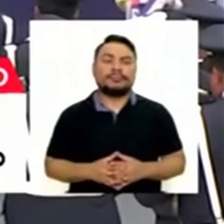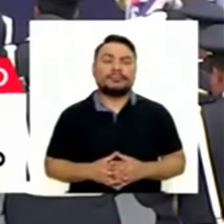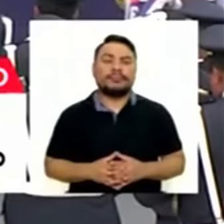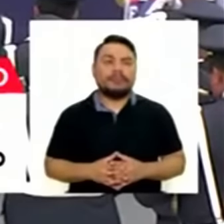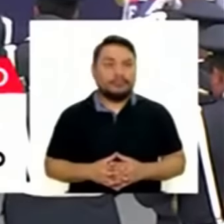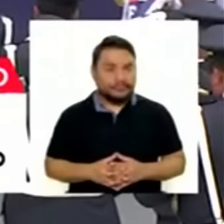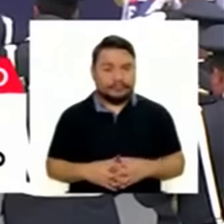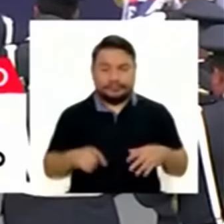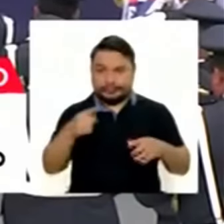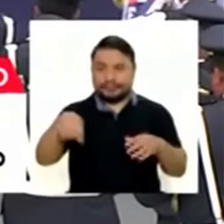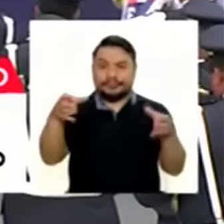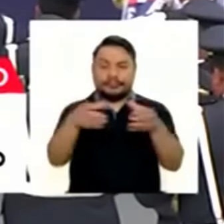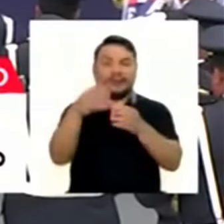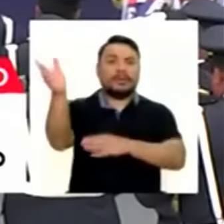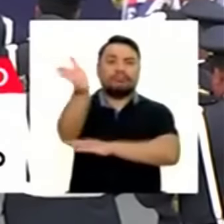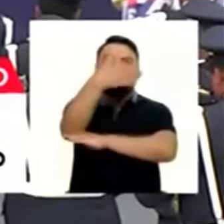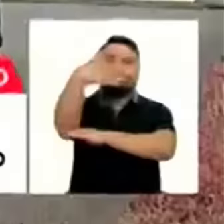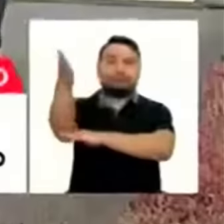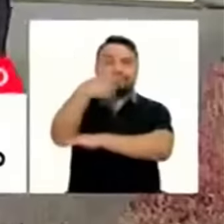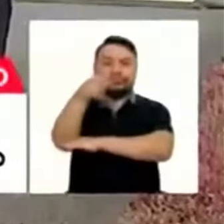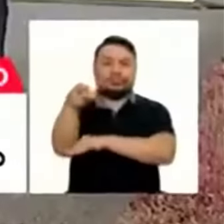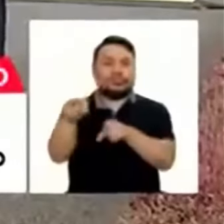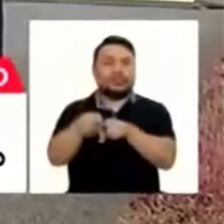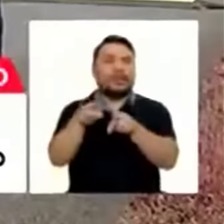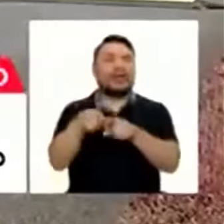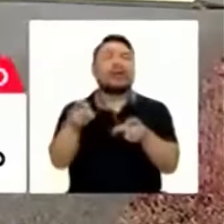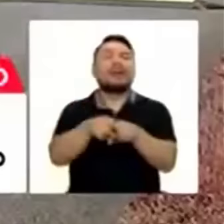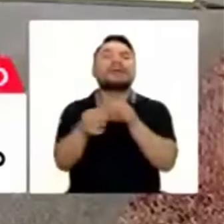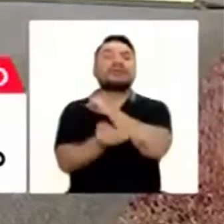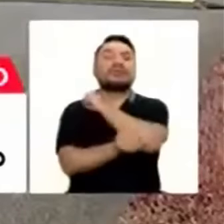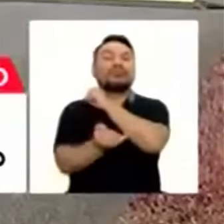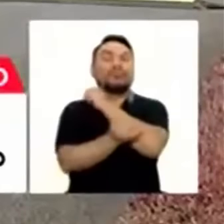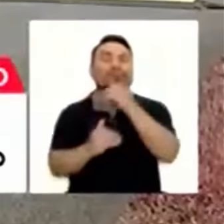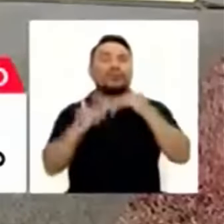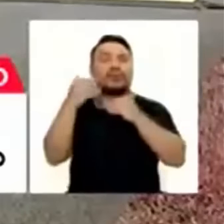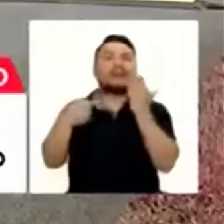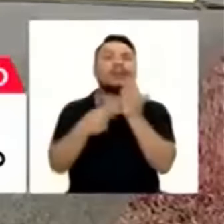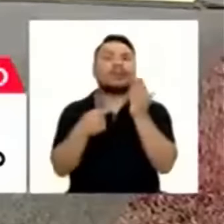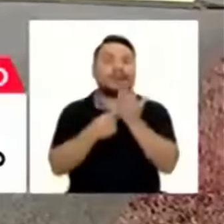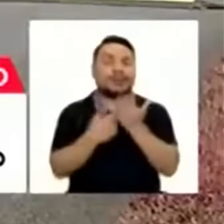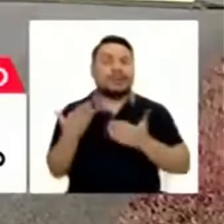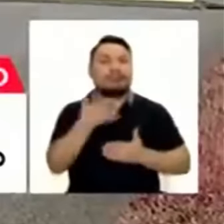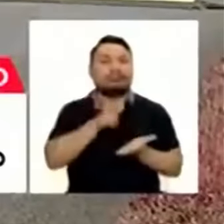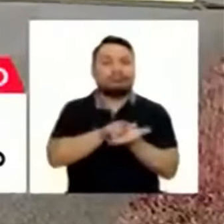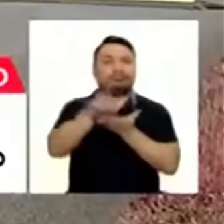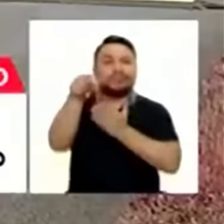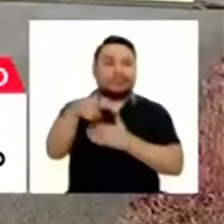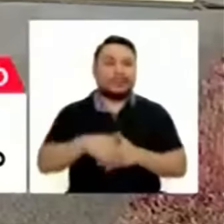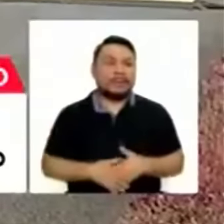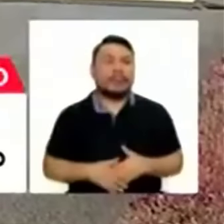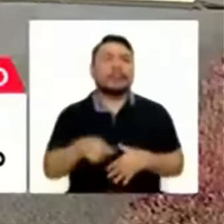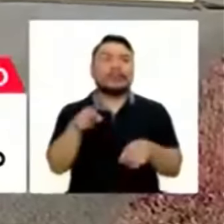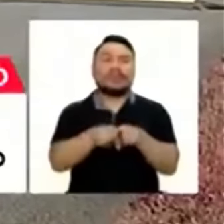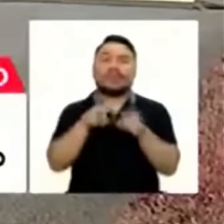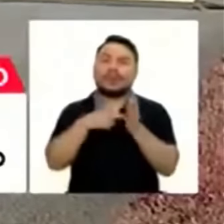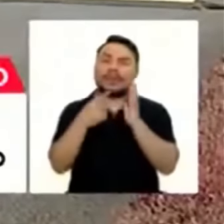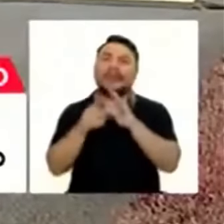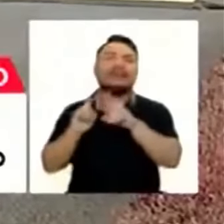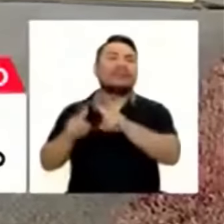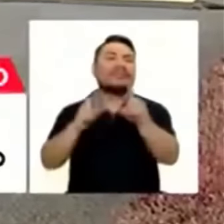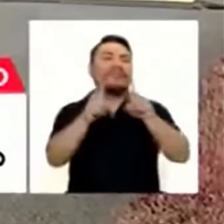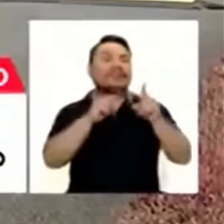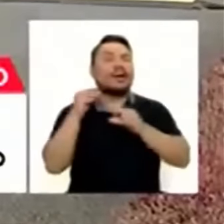El bosque de banderas de las promociones del Instituto de Educación Superior Tecnológico Público Aeronáutico, que representan a las